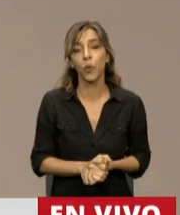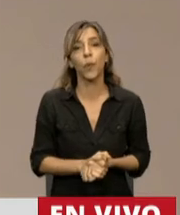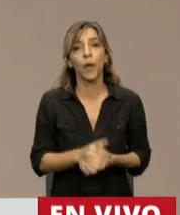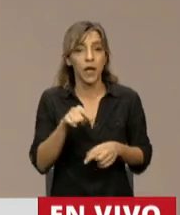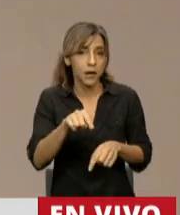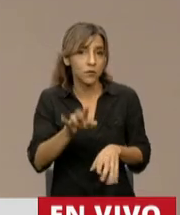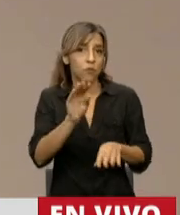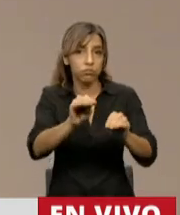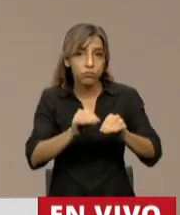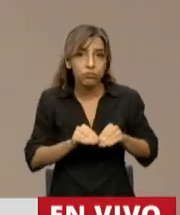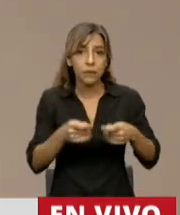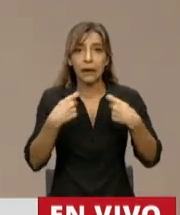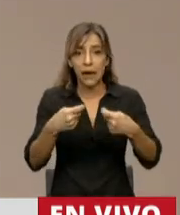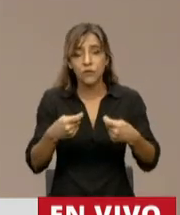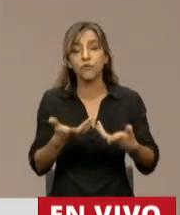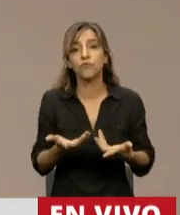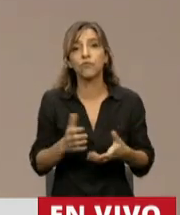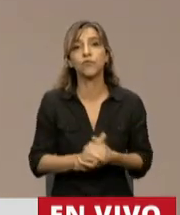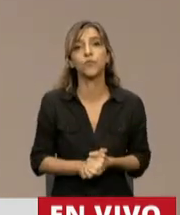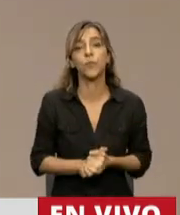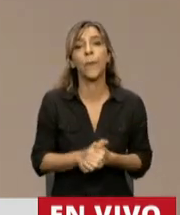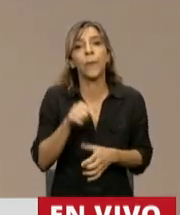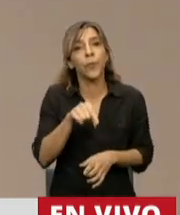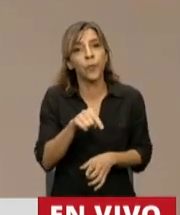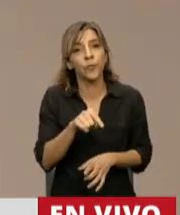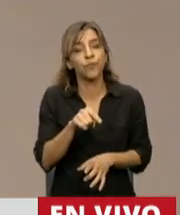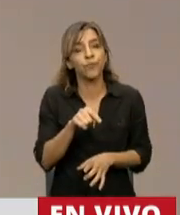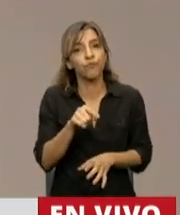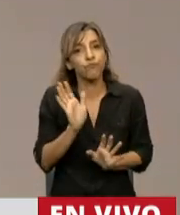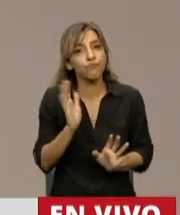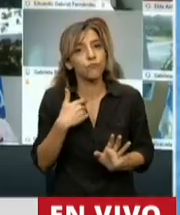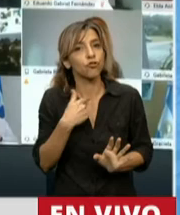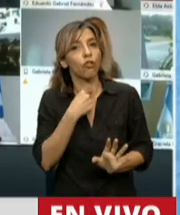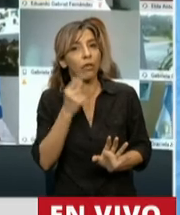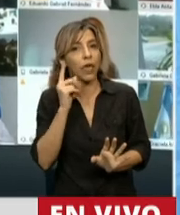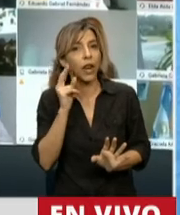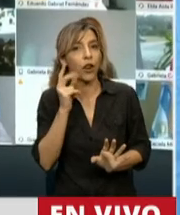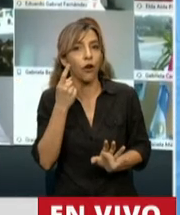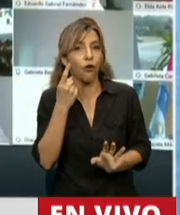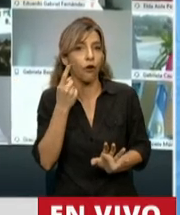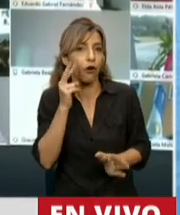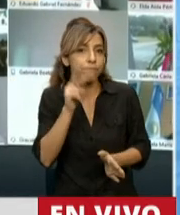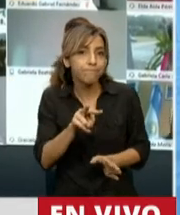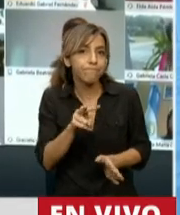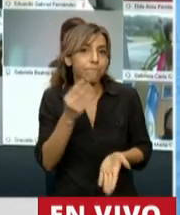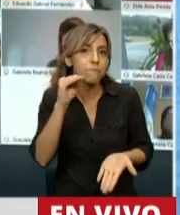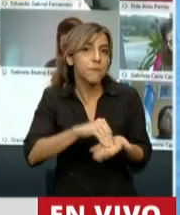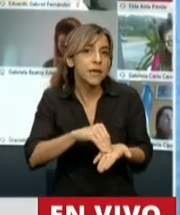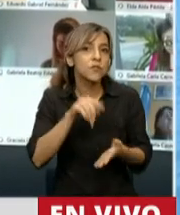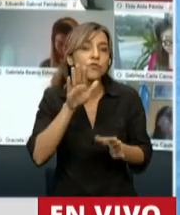gasto. En ese esquema yo quiero que se revea la situación de la emergencia